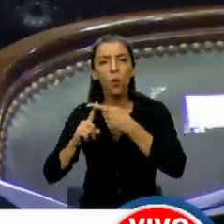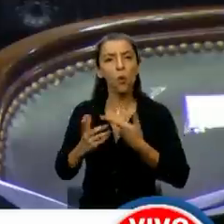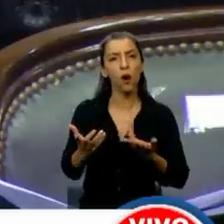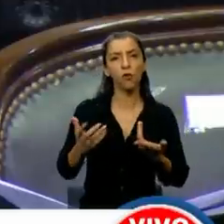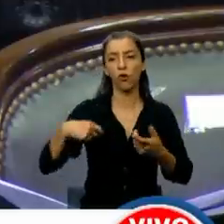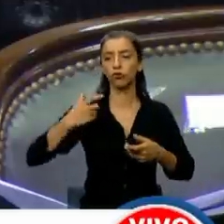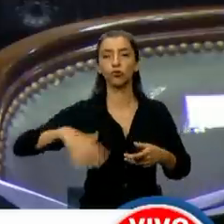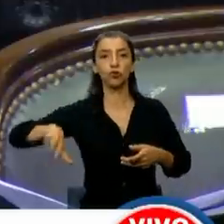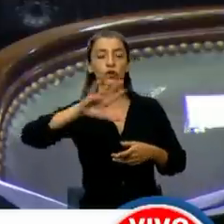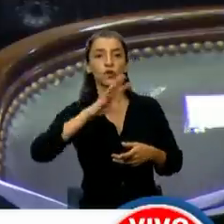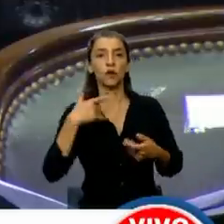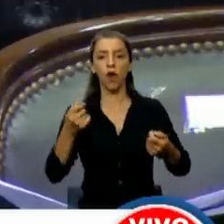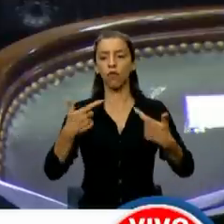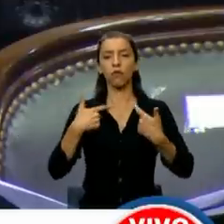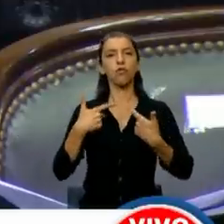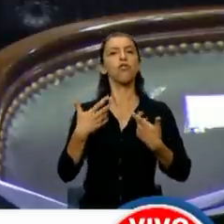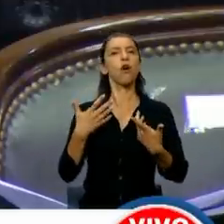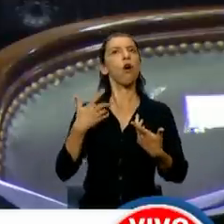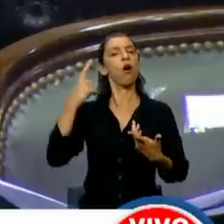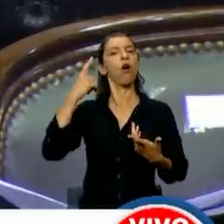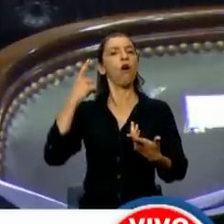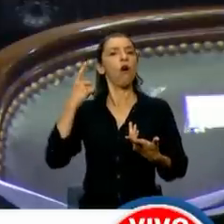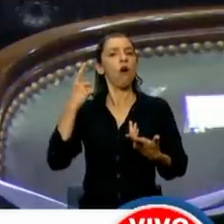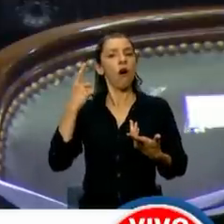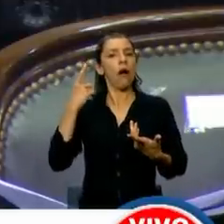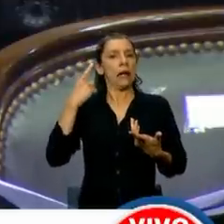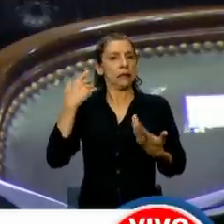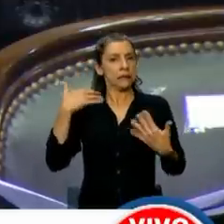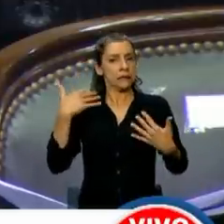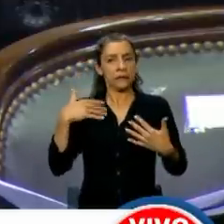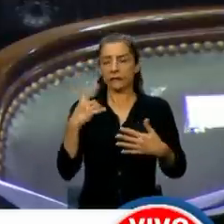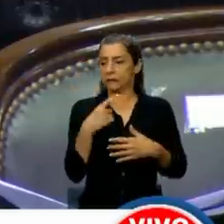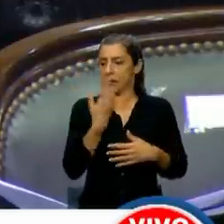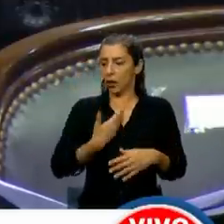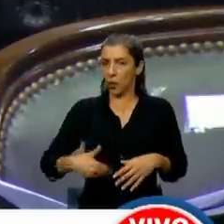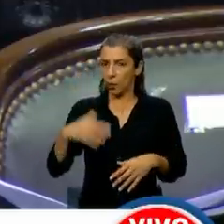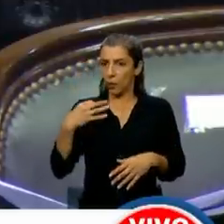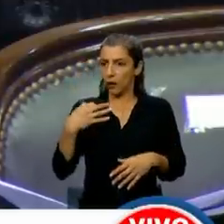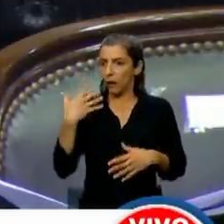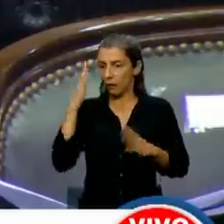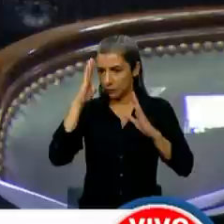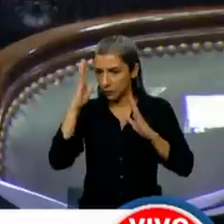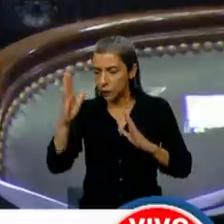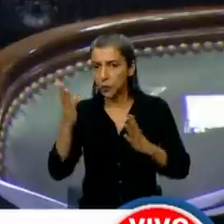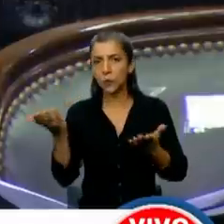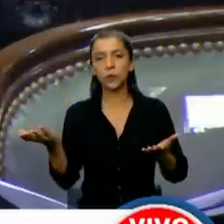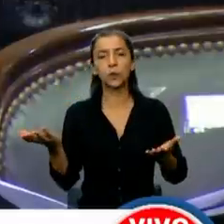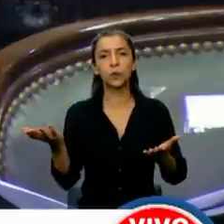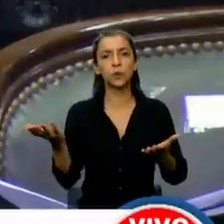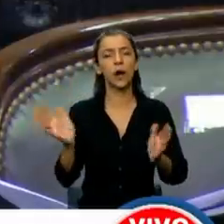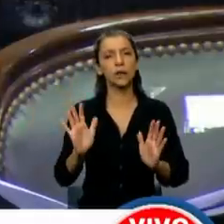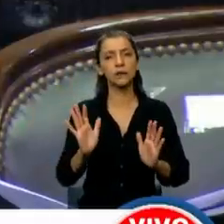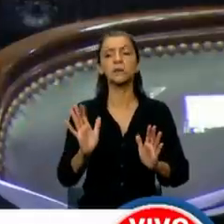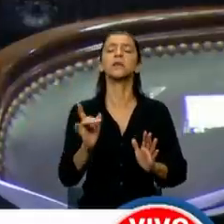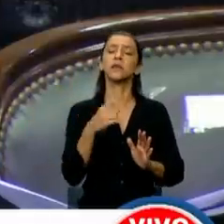mandato de poner límites y esta noche señor presidente nosotros vamos a poner límites y vamos a decirle que